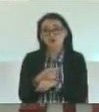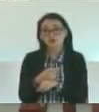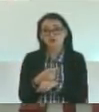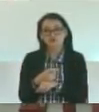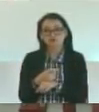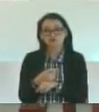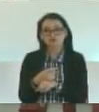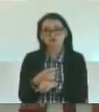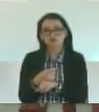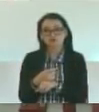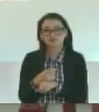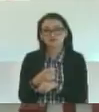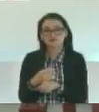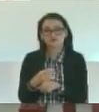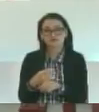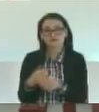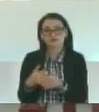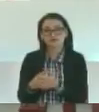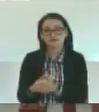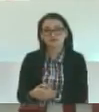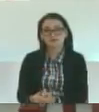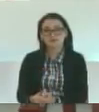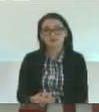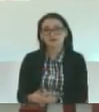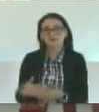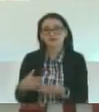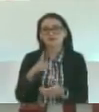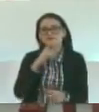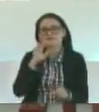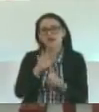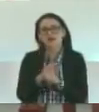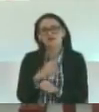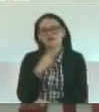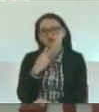Bush arremetió para callar nuestra voz.